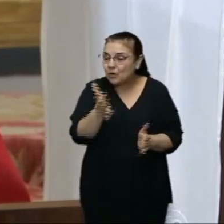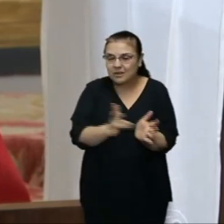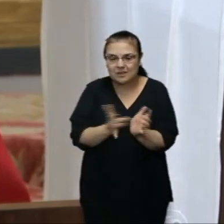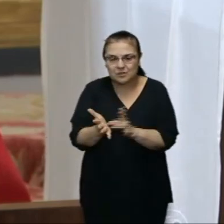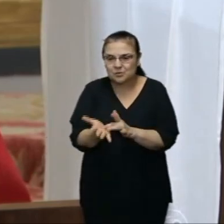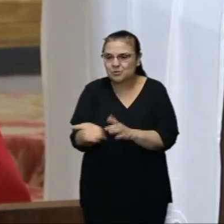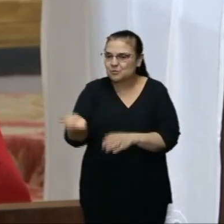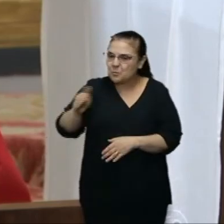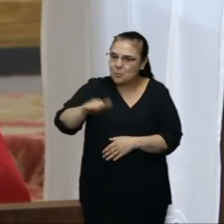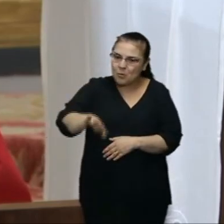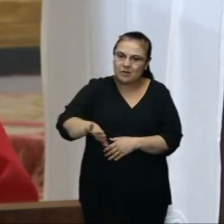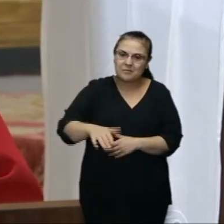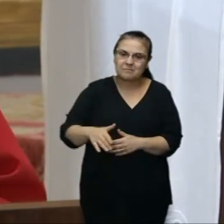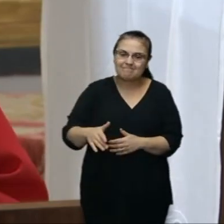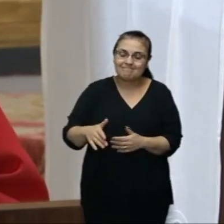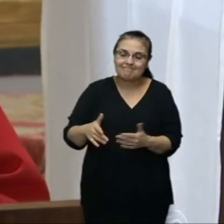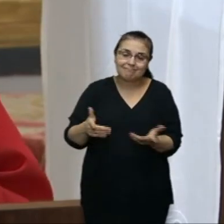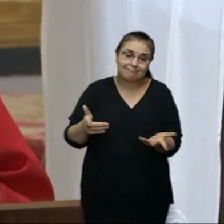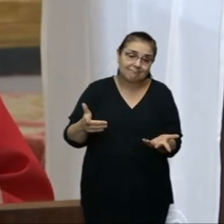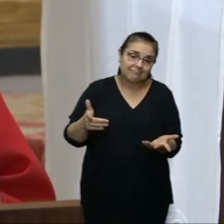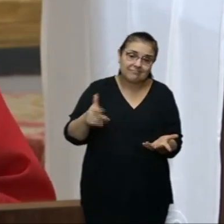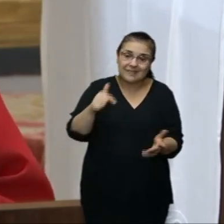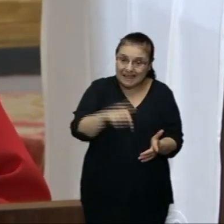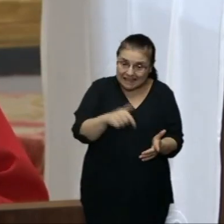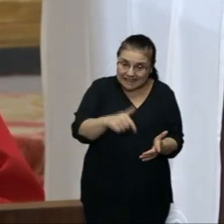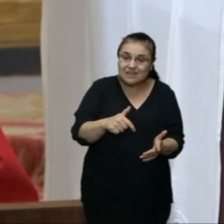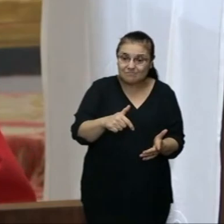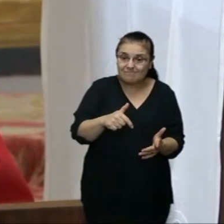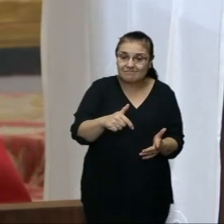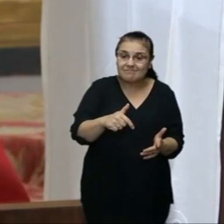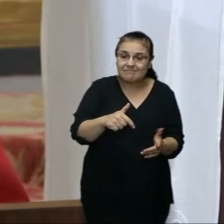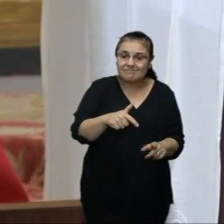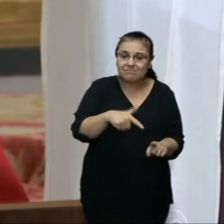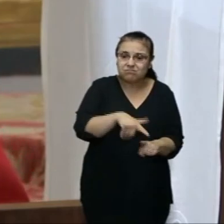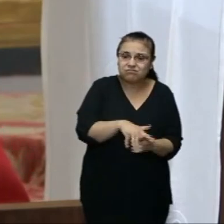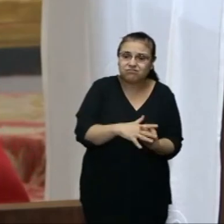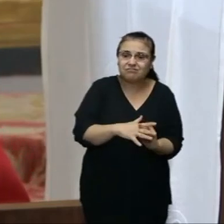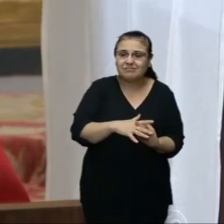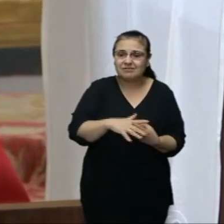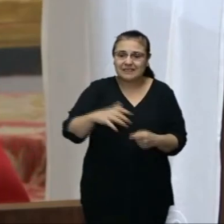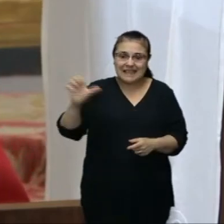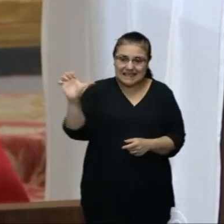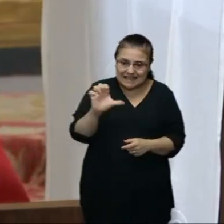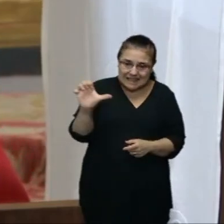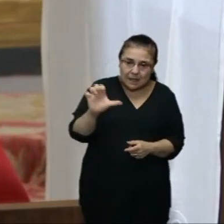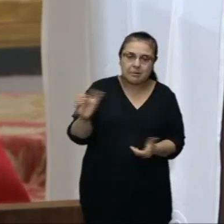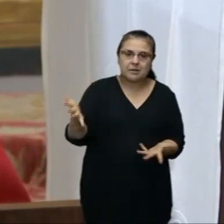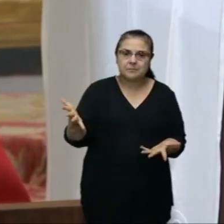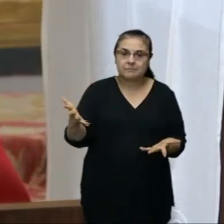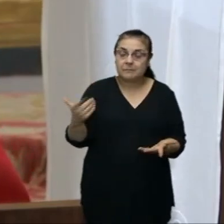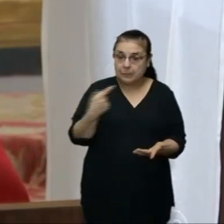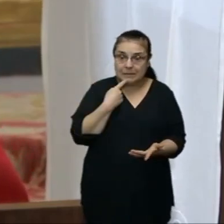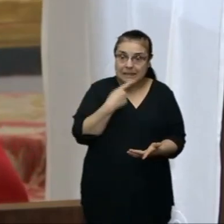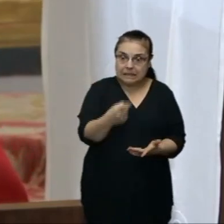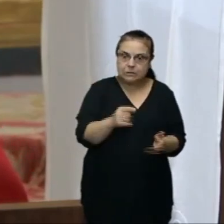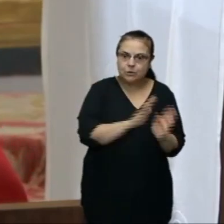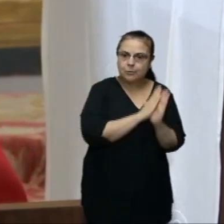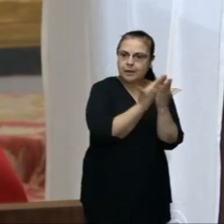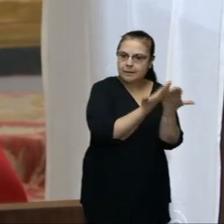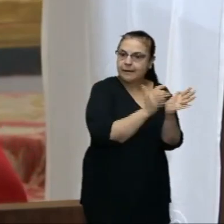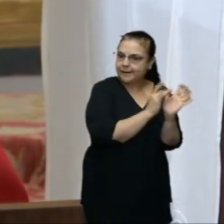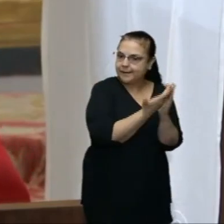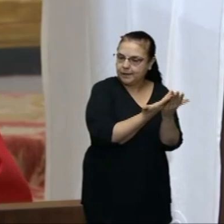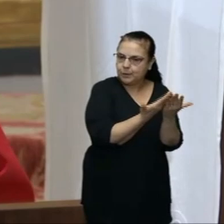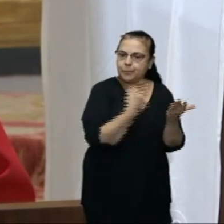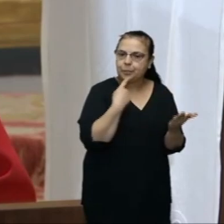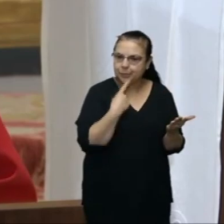Jesucristo. Bueno, esto que le ocurre a Esteban y que hemos dicho que en el Evangelio se